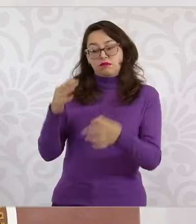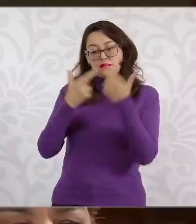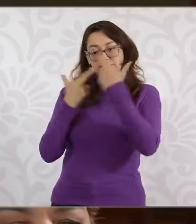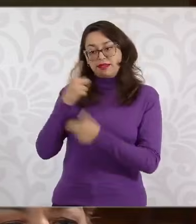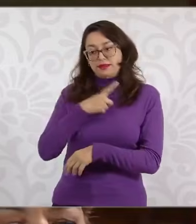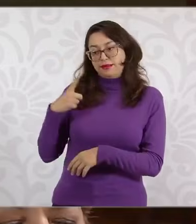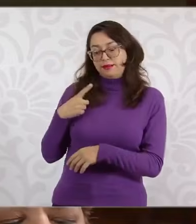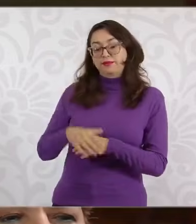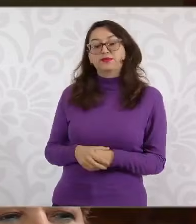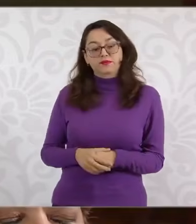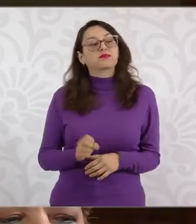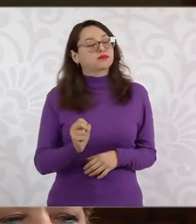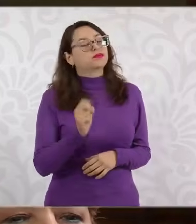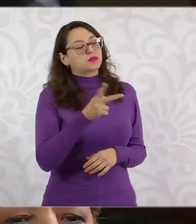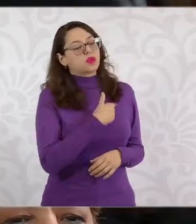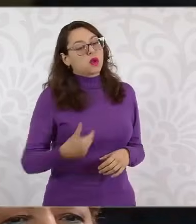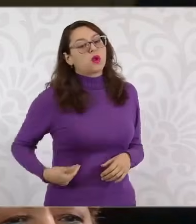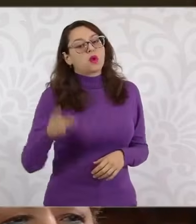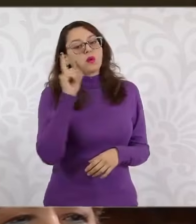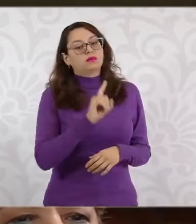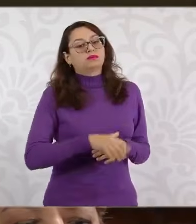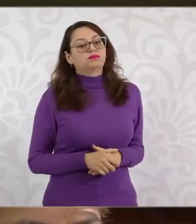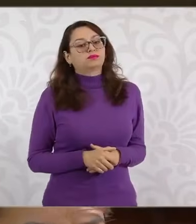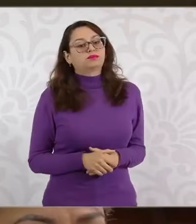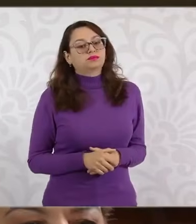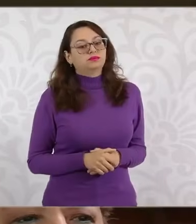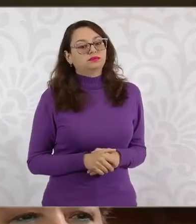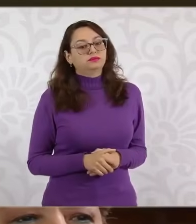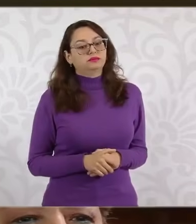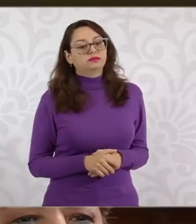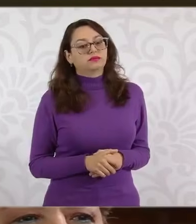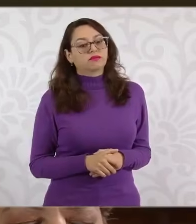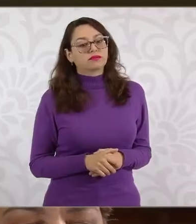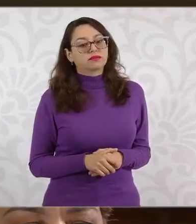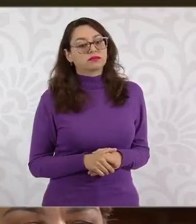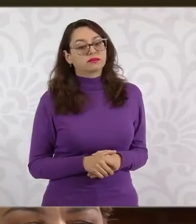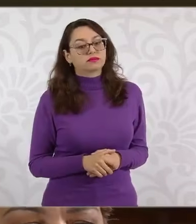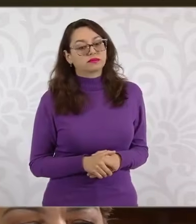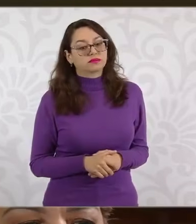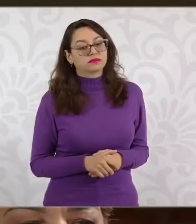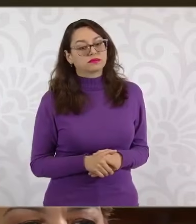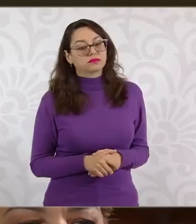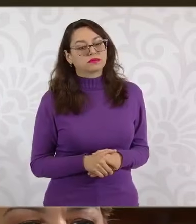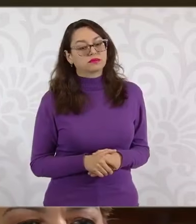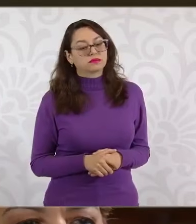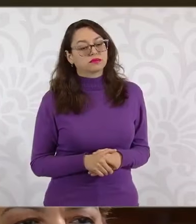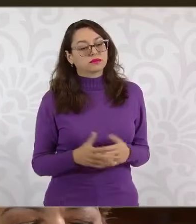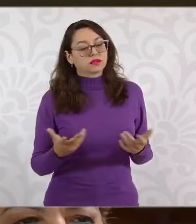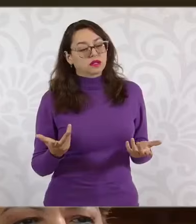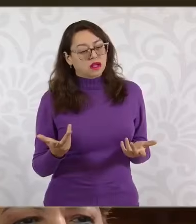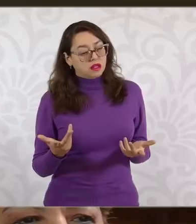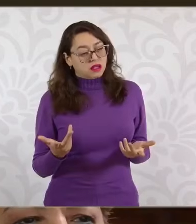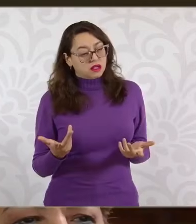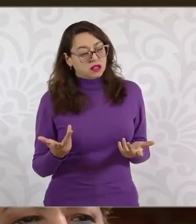También preguntarle si el gobierno ya formalizó la incorporación a la serie de investigaciones de integrantes